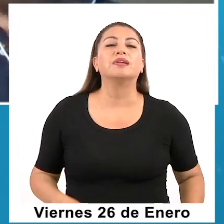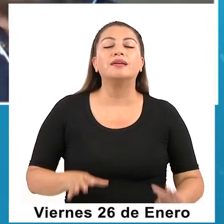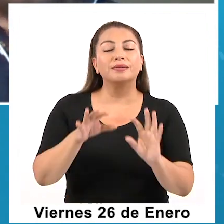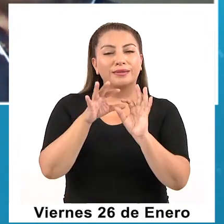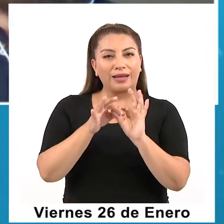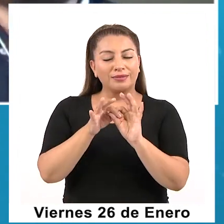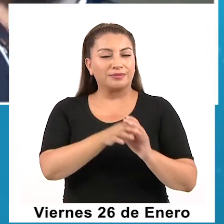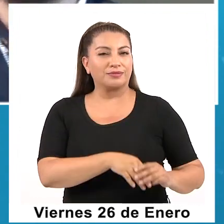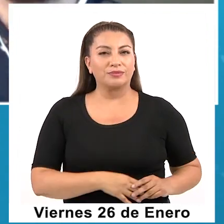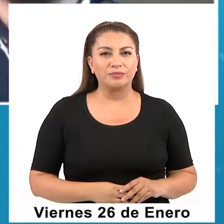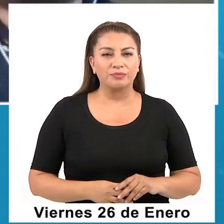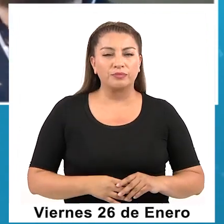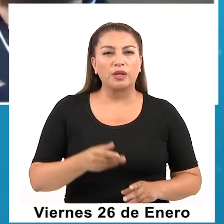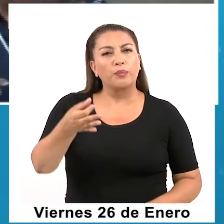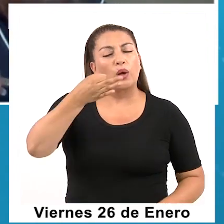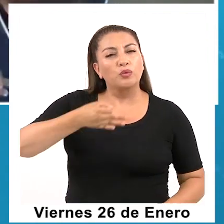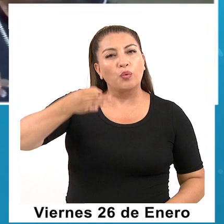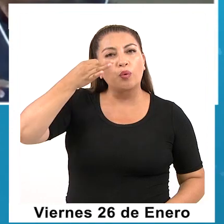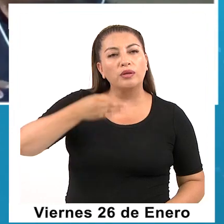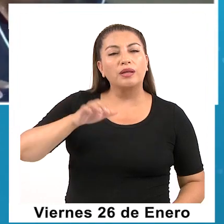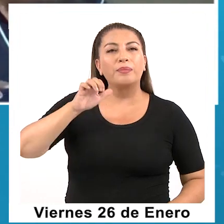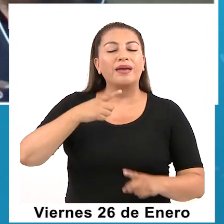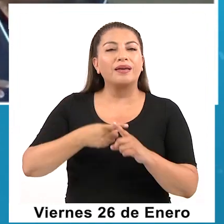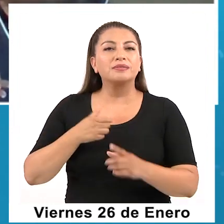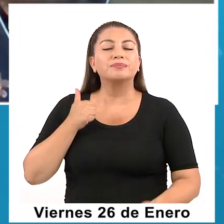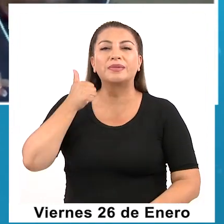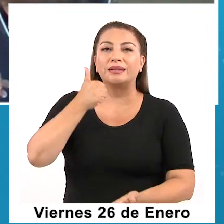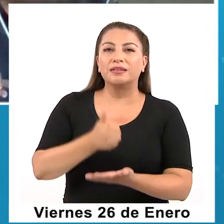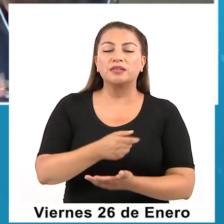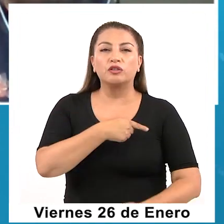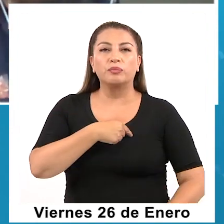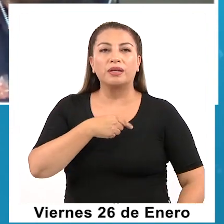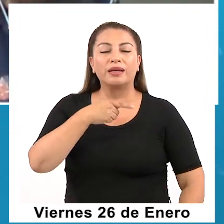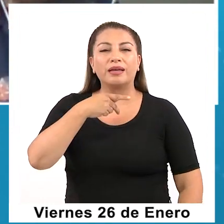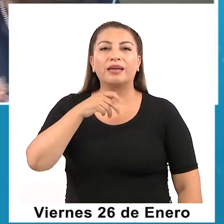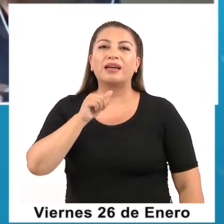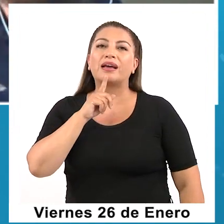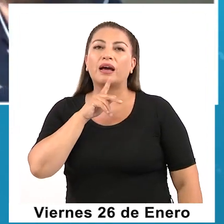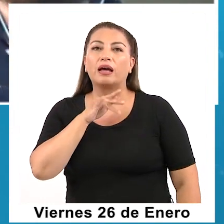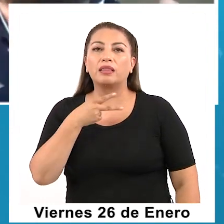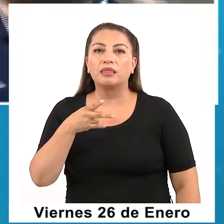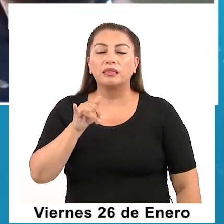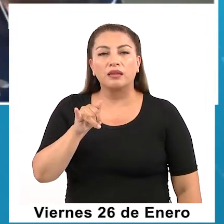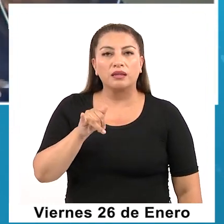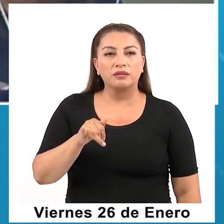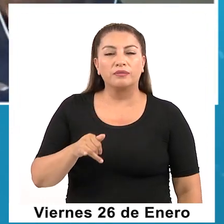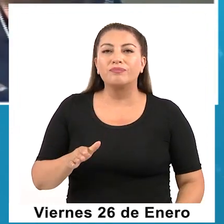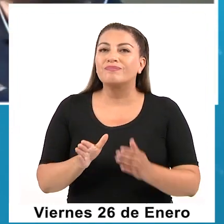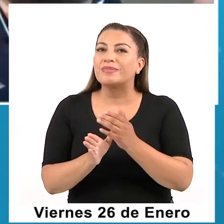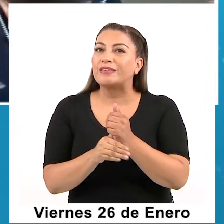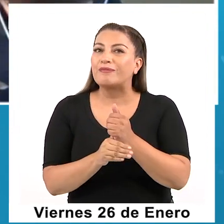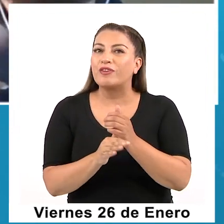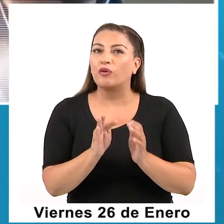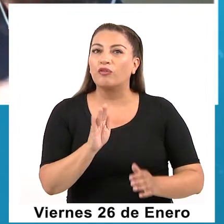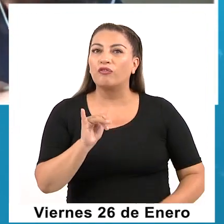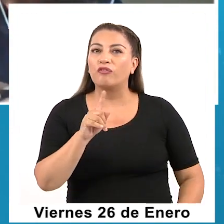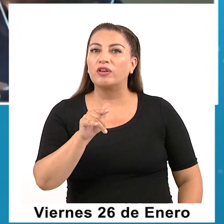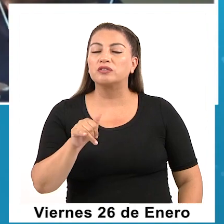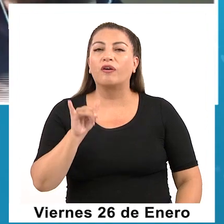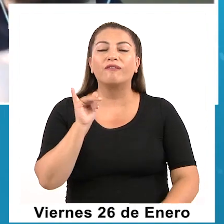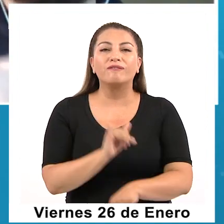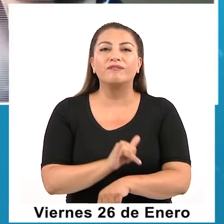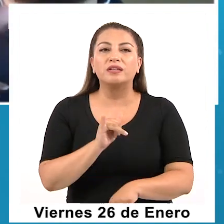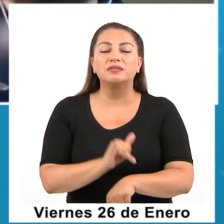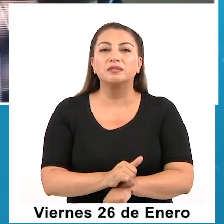también, Paola. Paola, cuéntanos, la exalcaldesa Katy Barriga está siendo imputada por fraude al fisco y